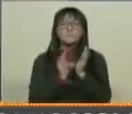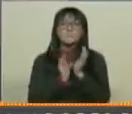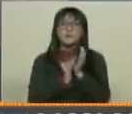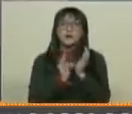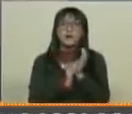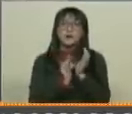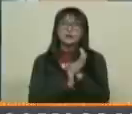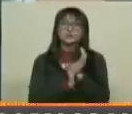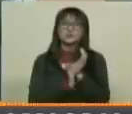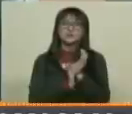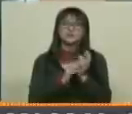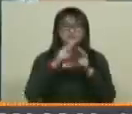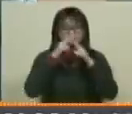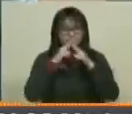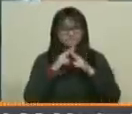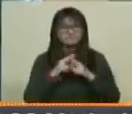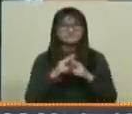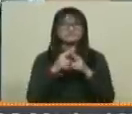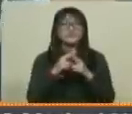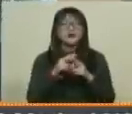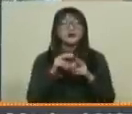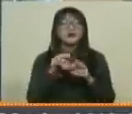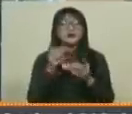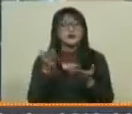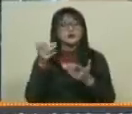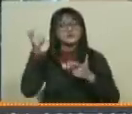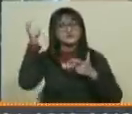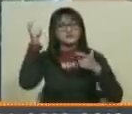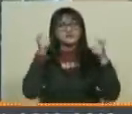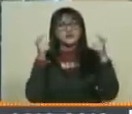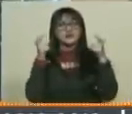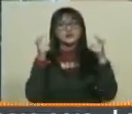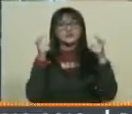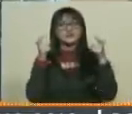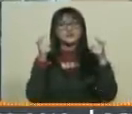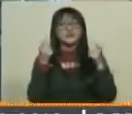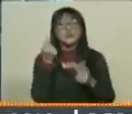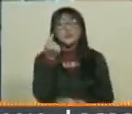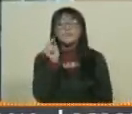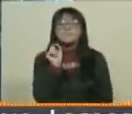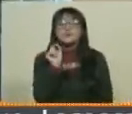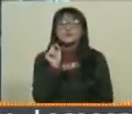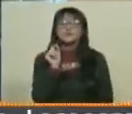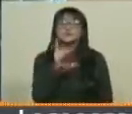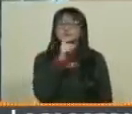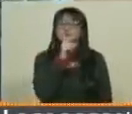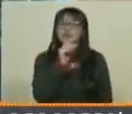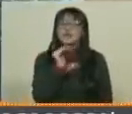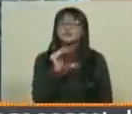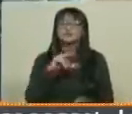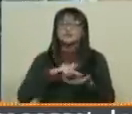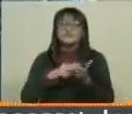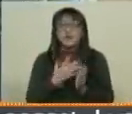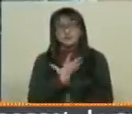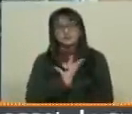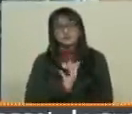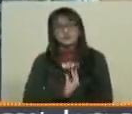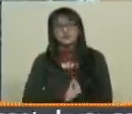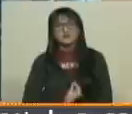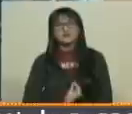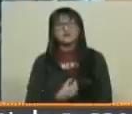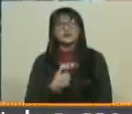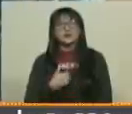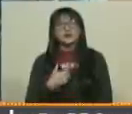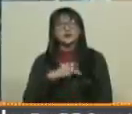a nuestro comandante supremo Hugo Chávez, ya que el minuto de silencio es tristeza y nosotros sentimos una